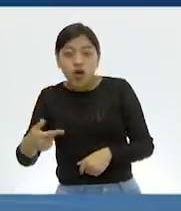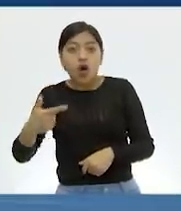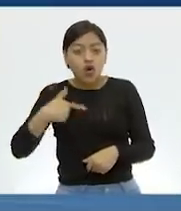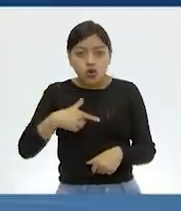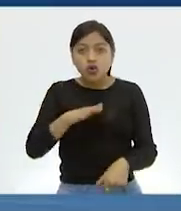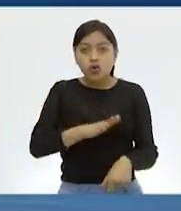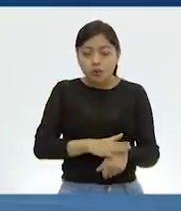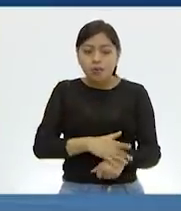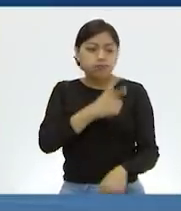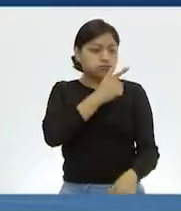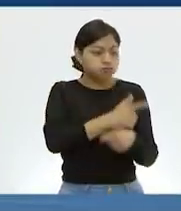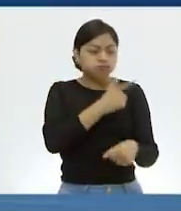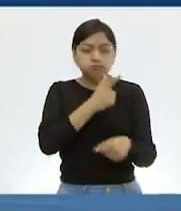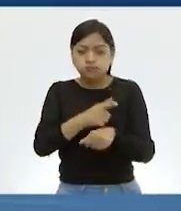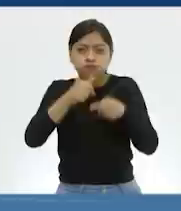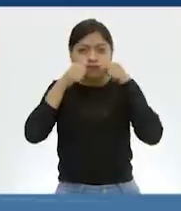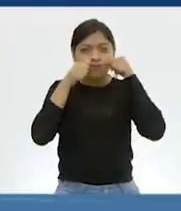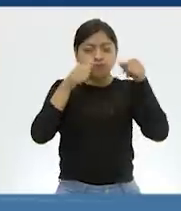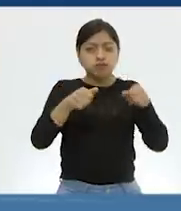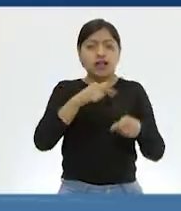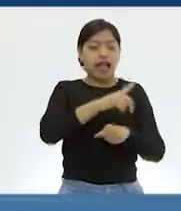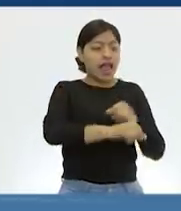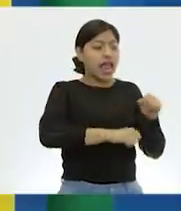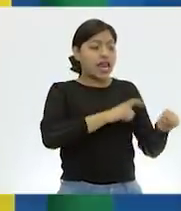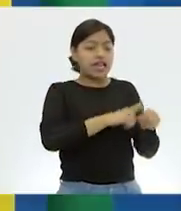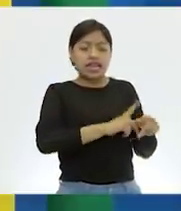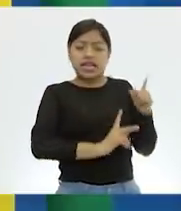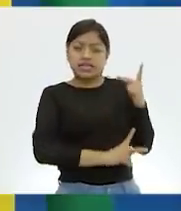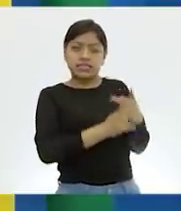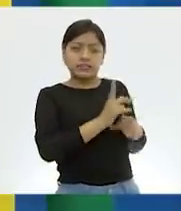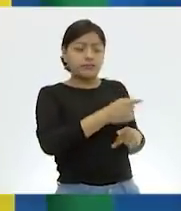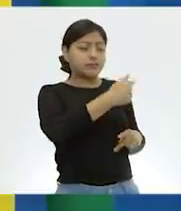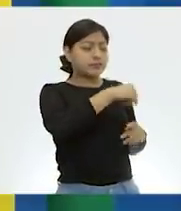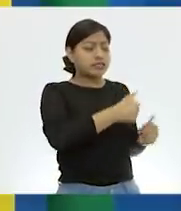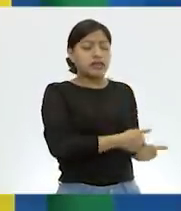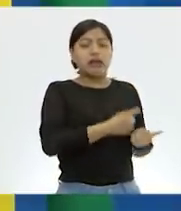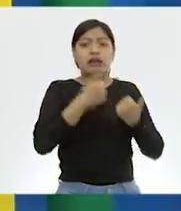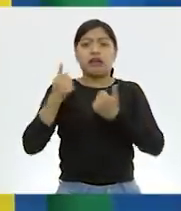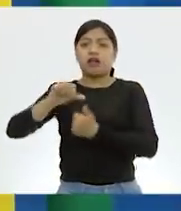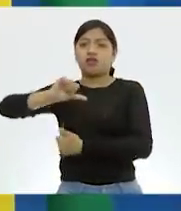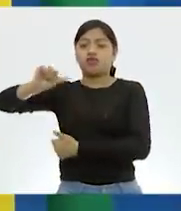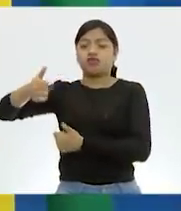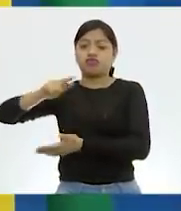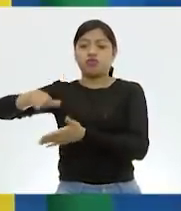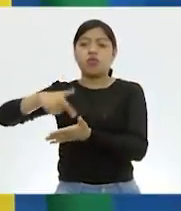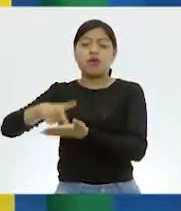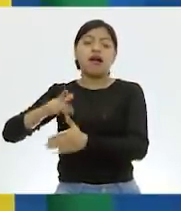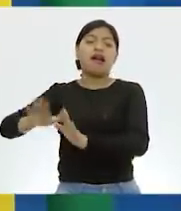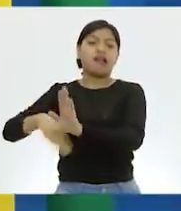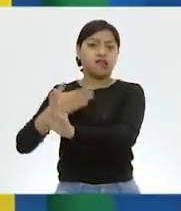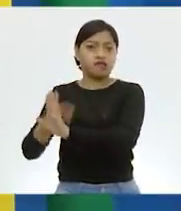atento a identificar estas especies invasoras. Me parece muy bien, Ton.